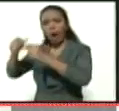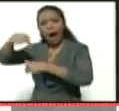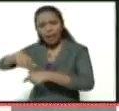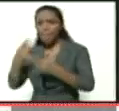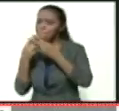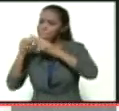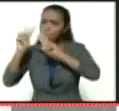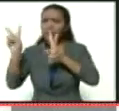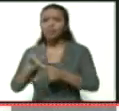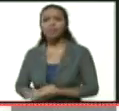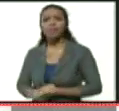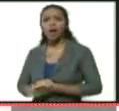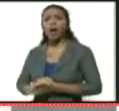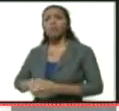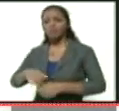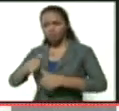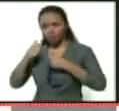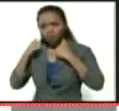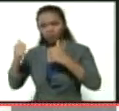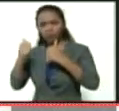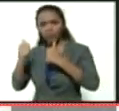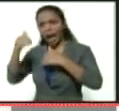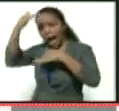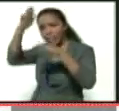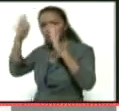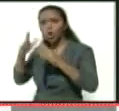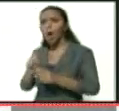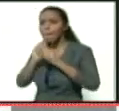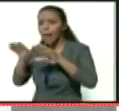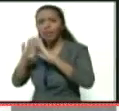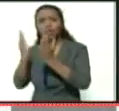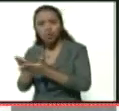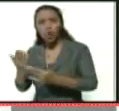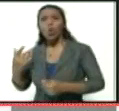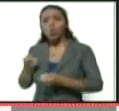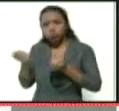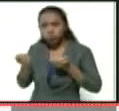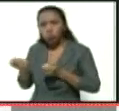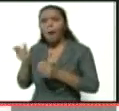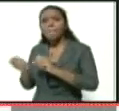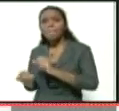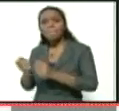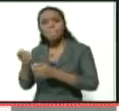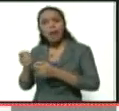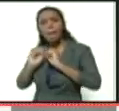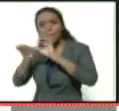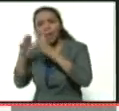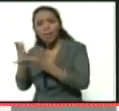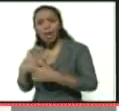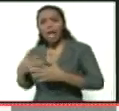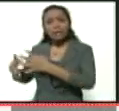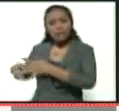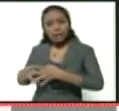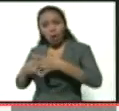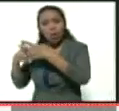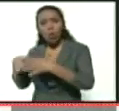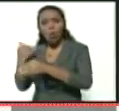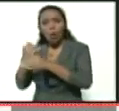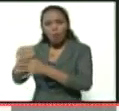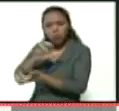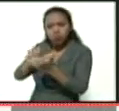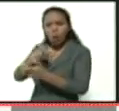paz, con buen pulso, atendiendo la pandemia, controlando la pandemia, y Estados Unidos en una crisis humanitaria, en